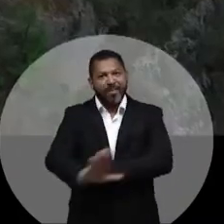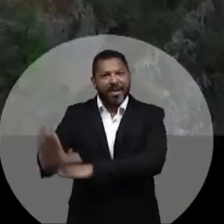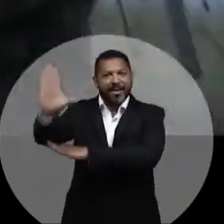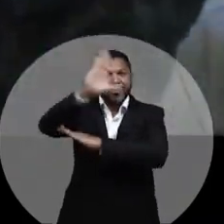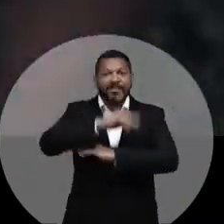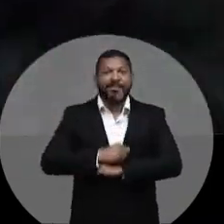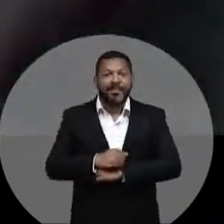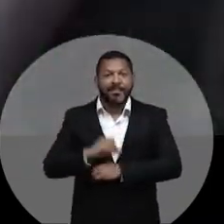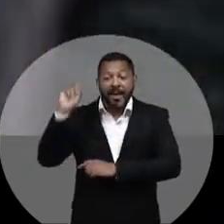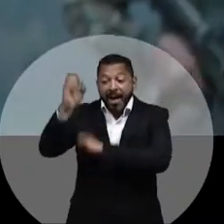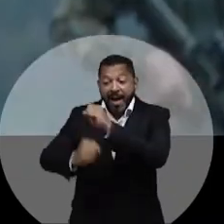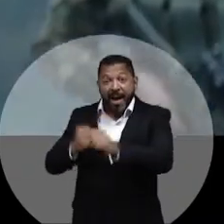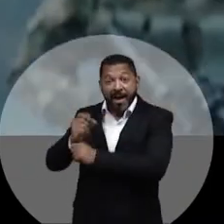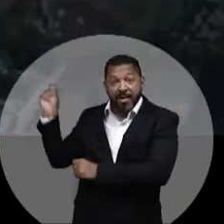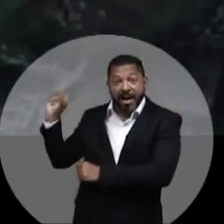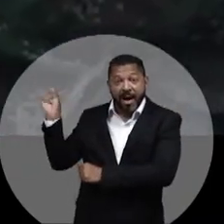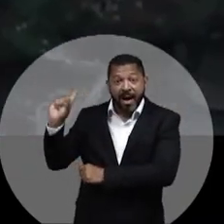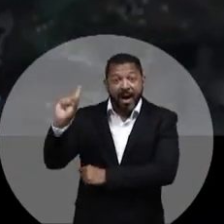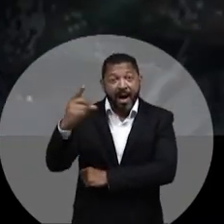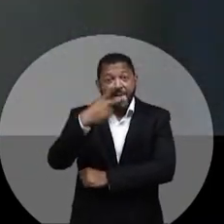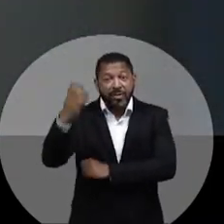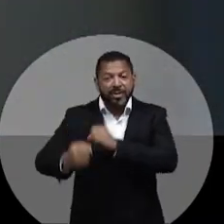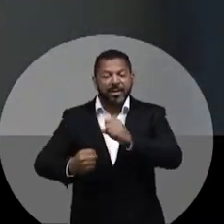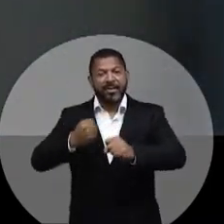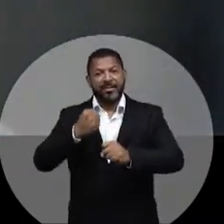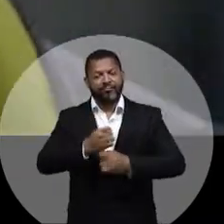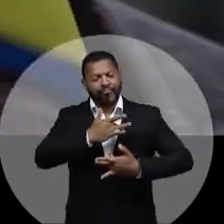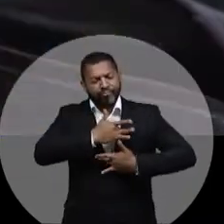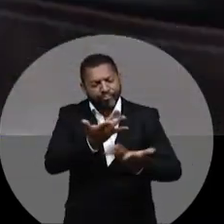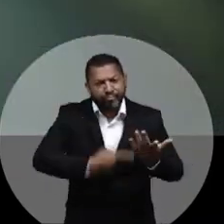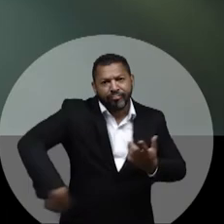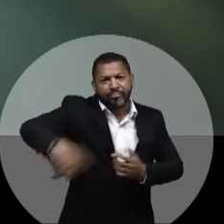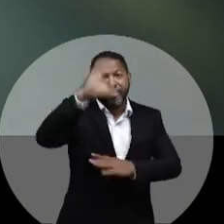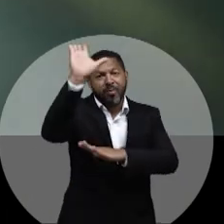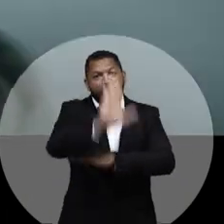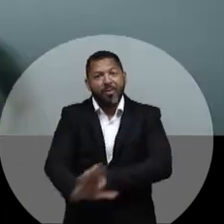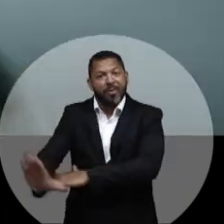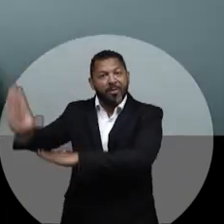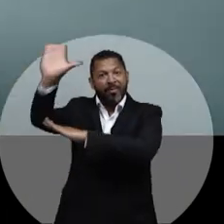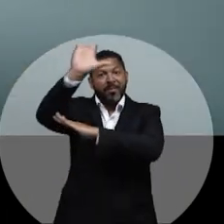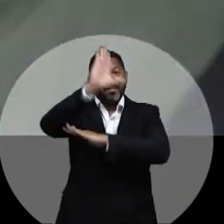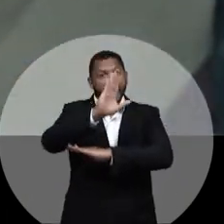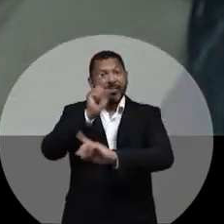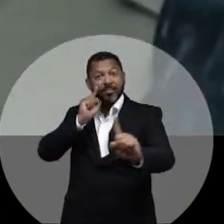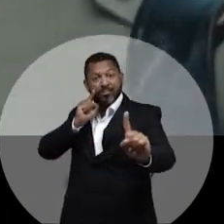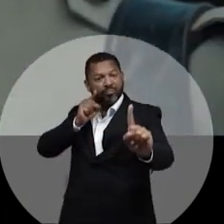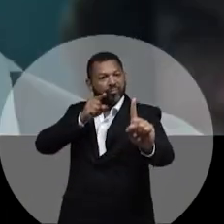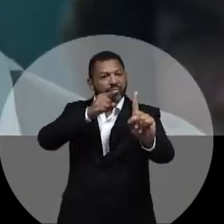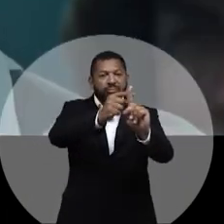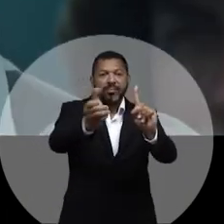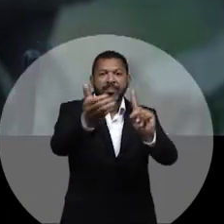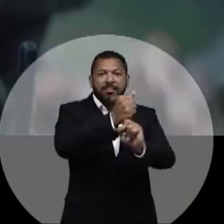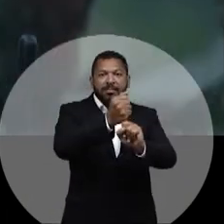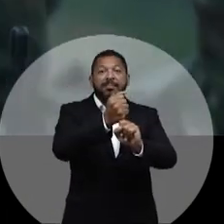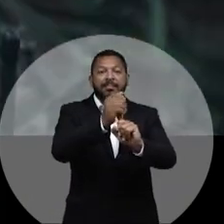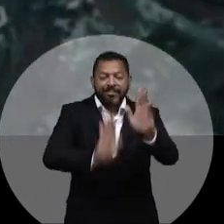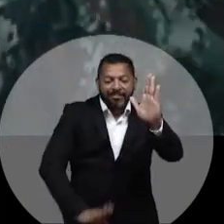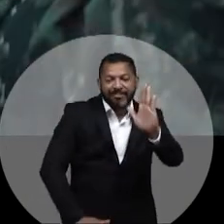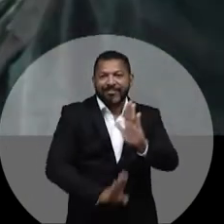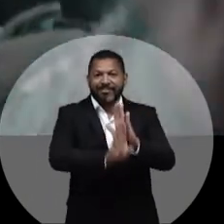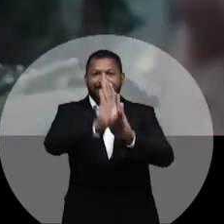hermanos. Llevamos más de 200 años entregándolo todo por Colombia y nuestra misión siempre